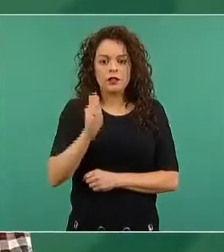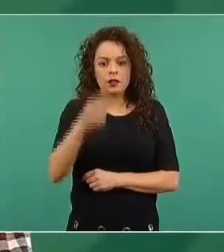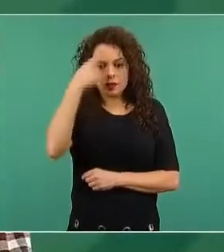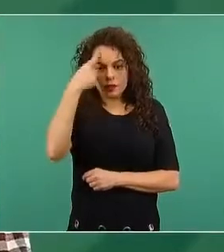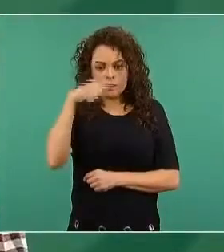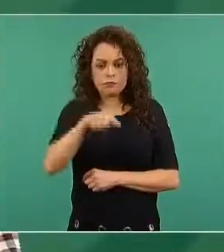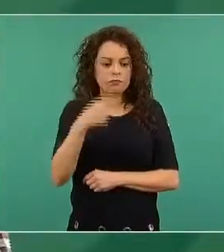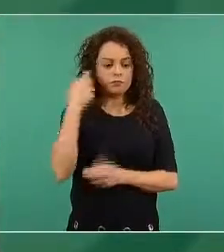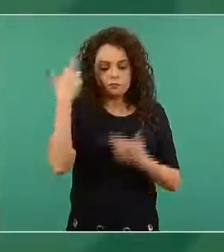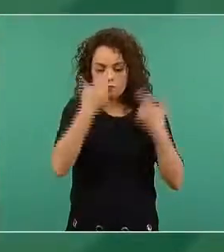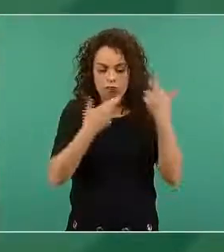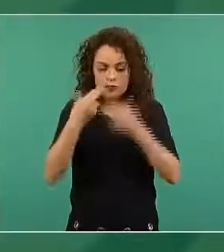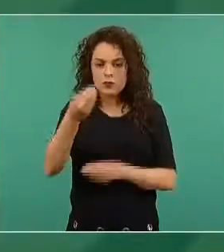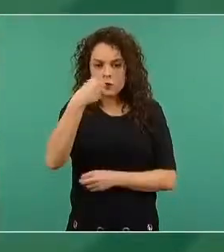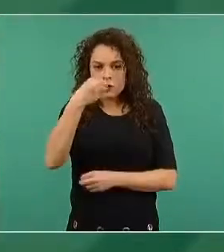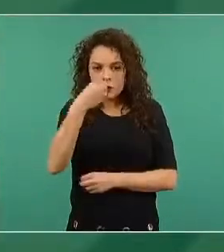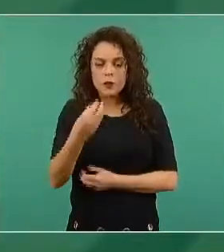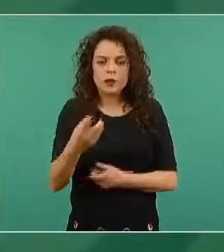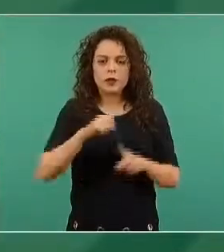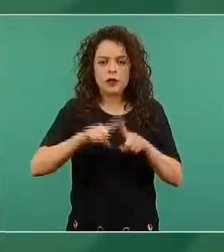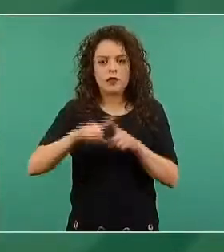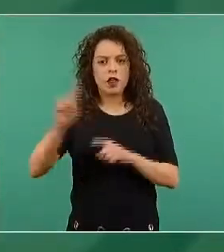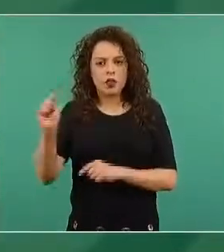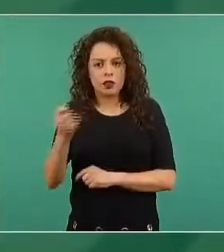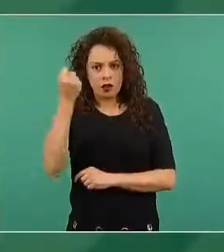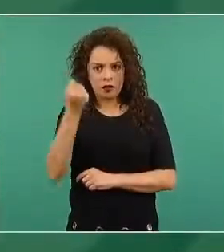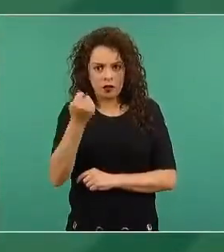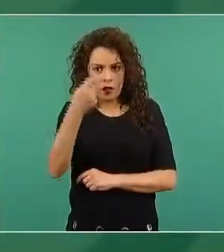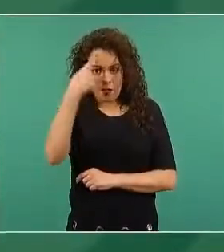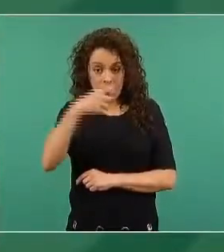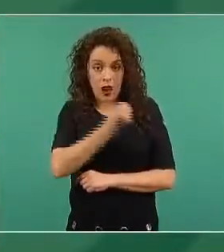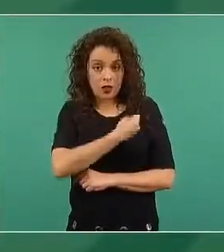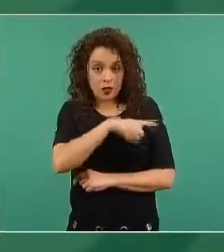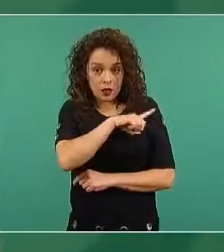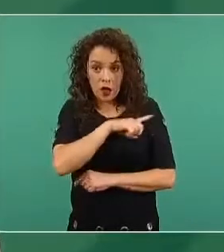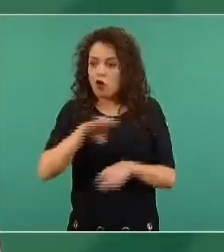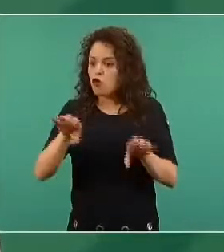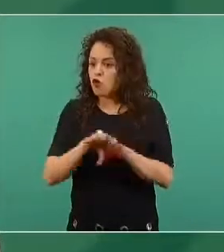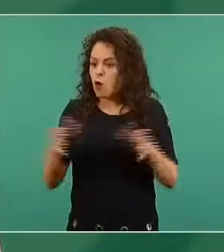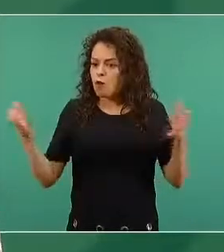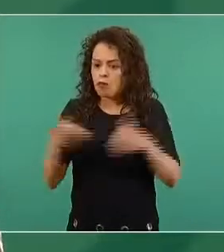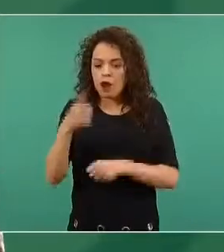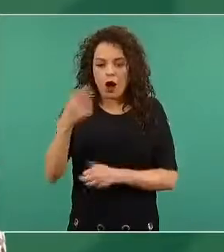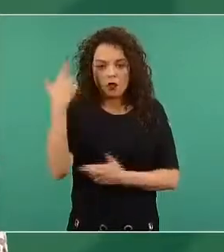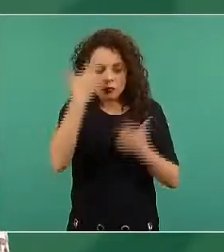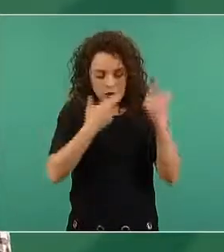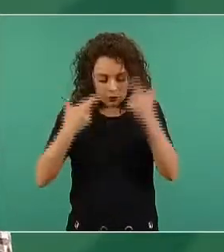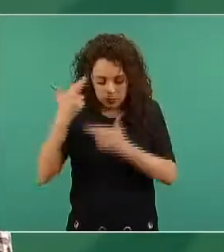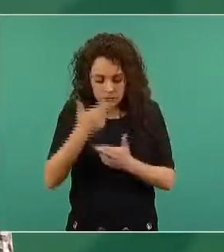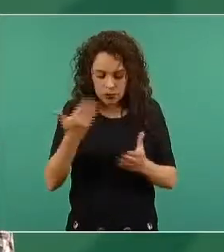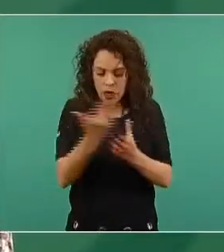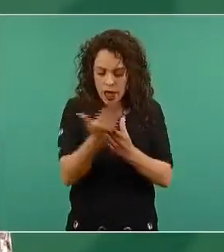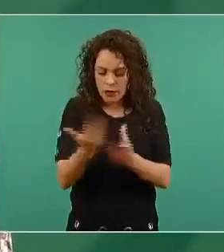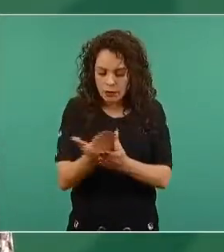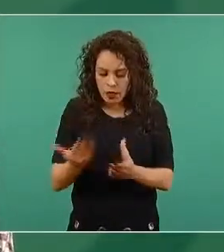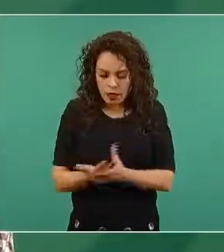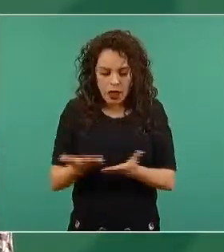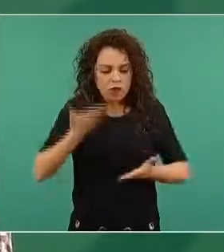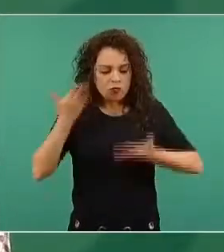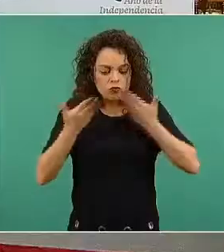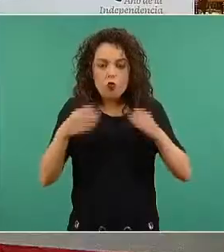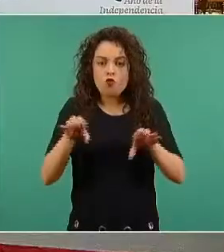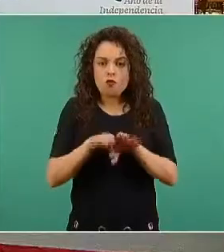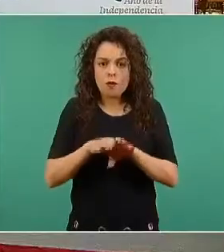Alimentos y Tecnología para la Salud, cómo había procedido a evaluar el expediente. Dicho sea de paso, la agencia argentina